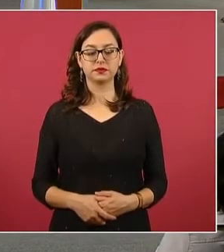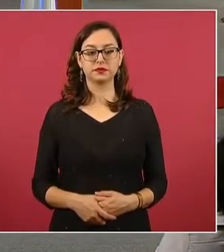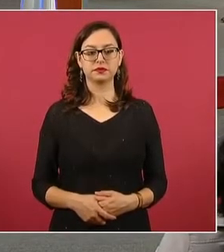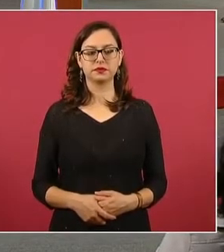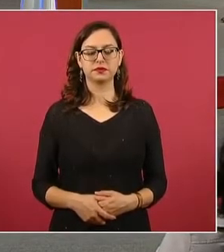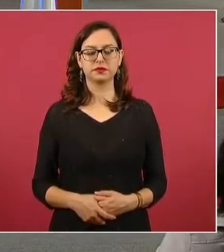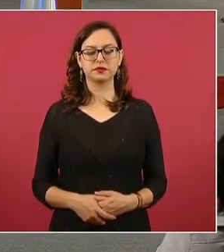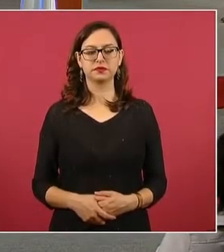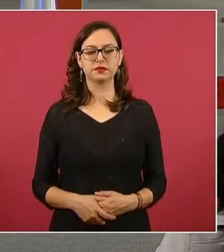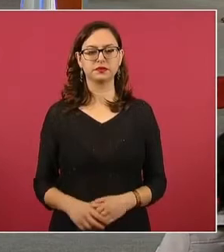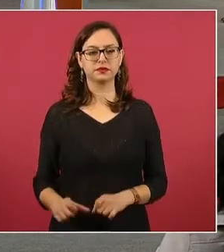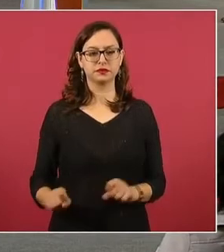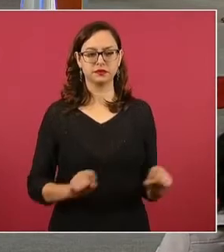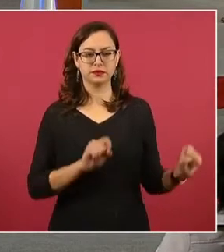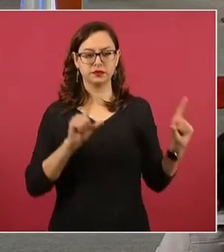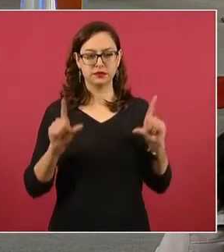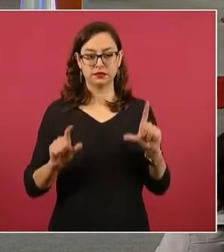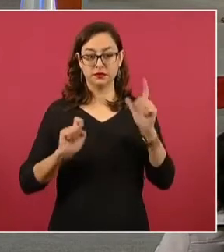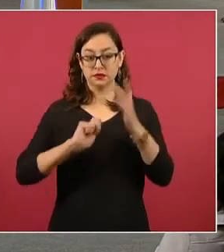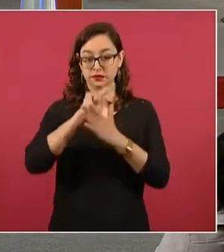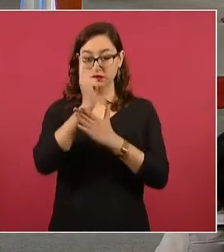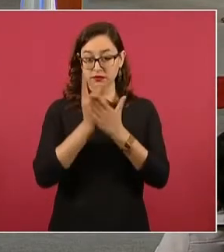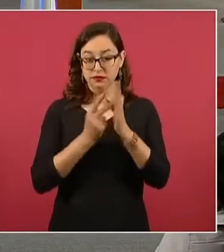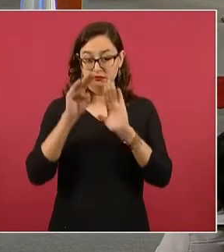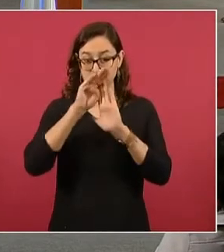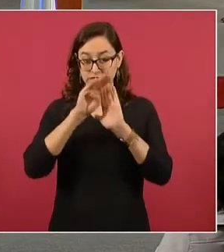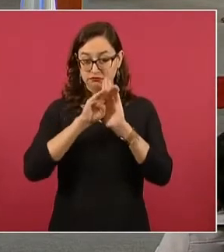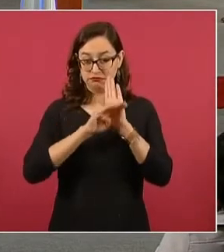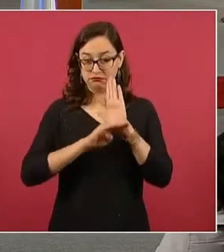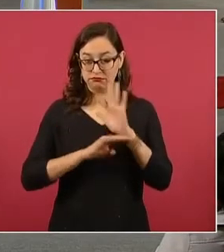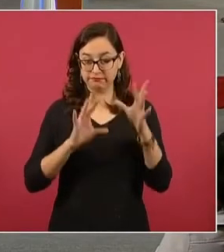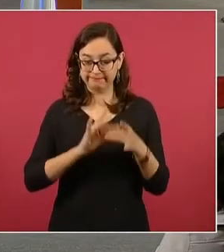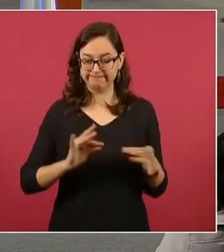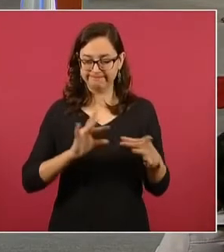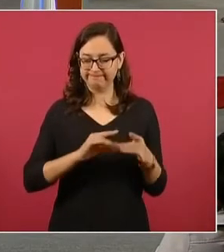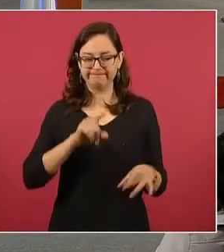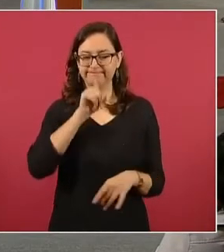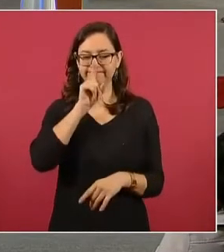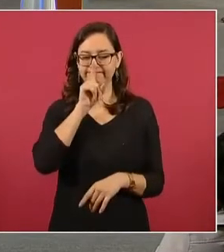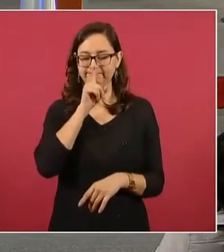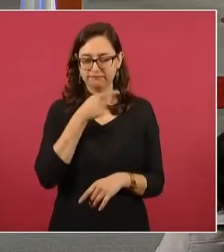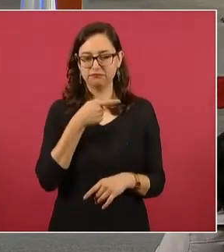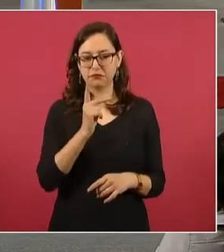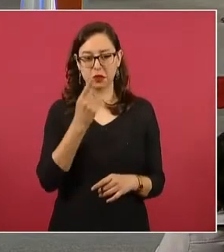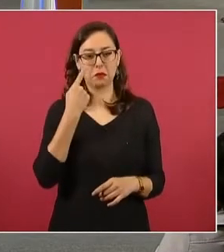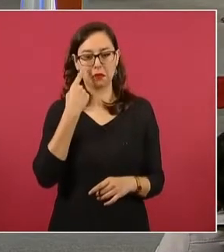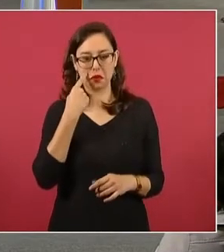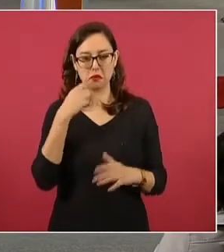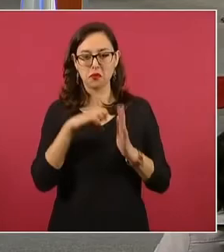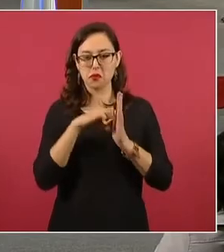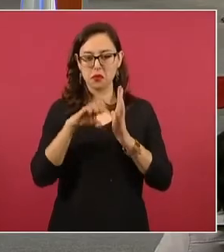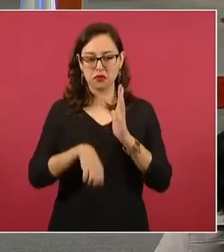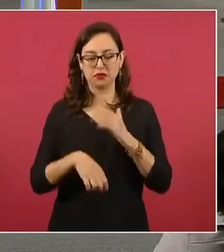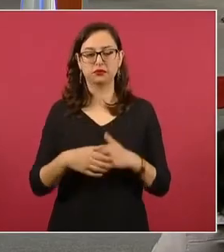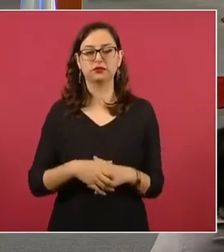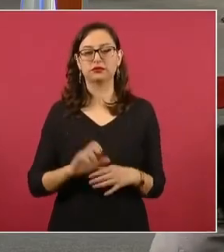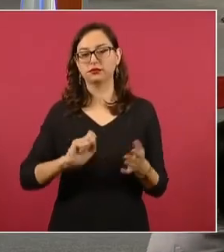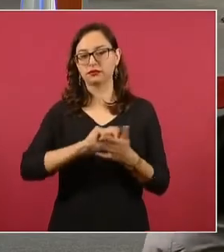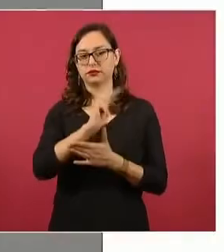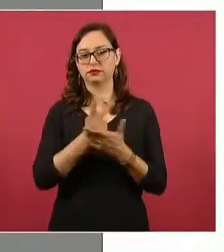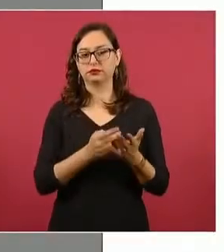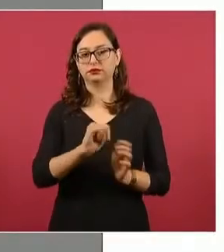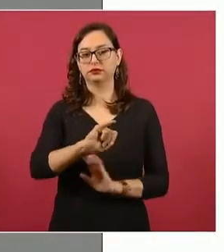hablar de todos, pero miren, por ejemplo, en Jóvenes Construyendo el Futuro, en